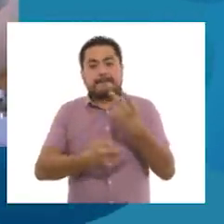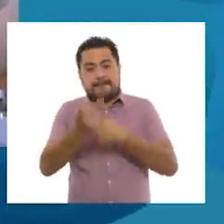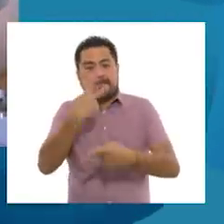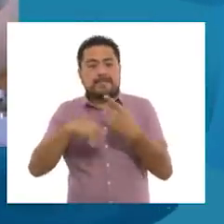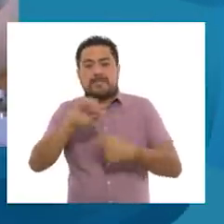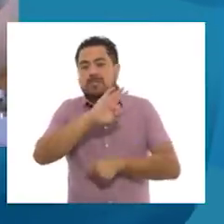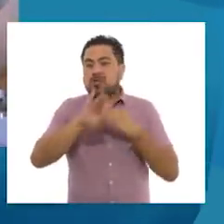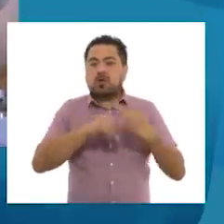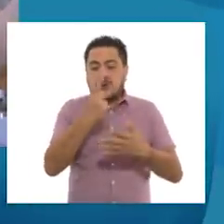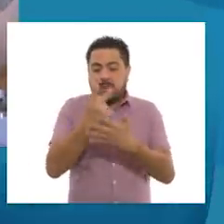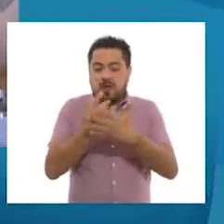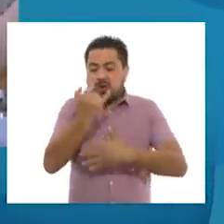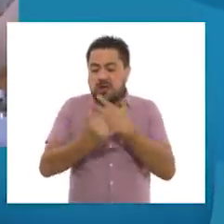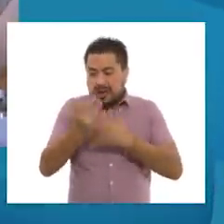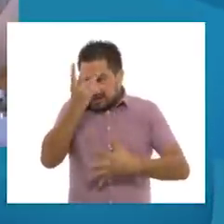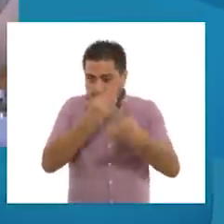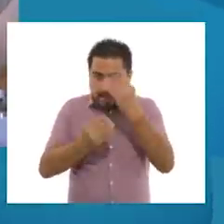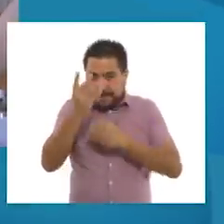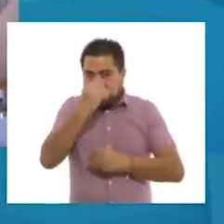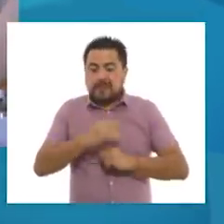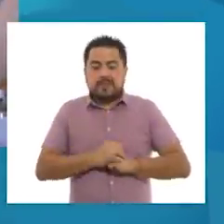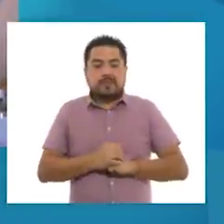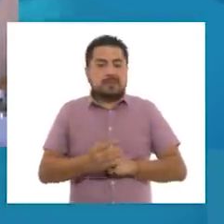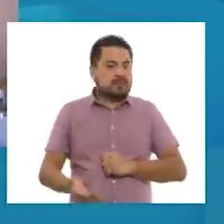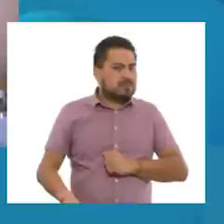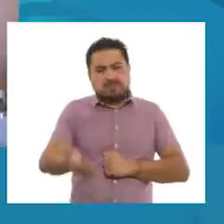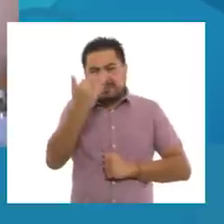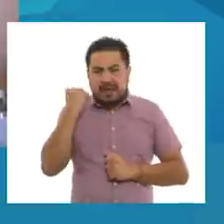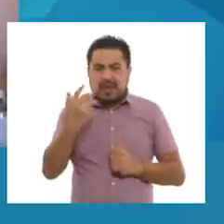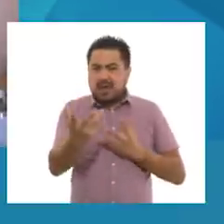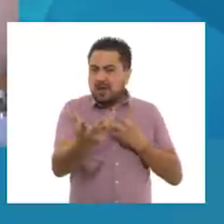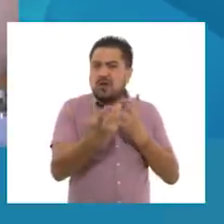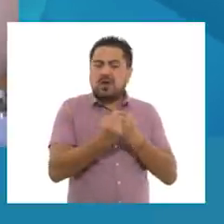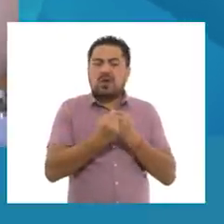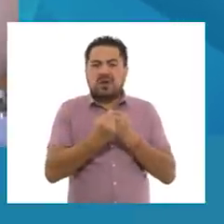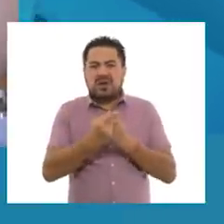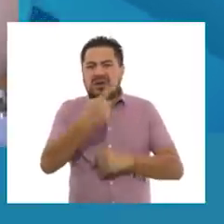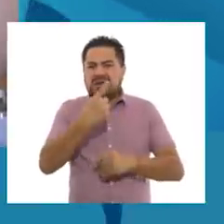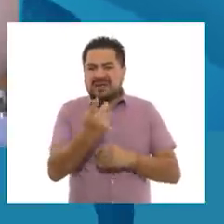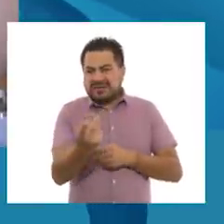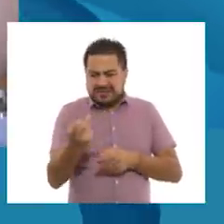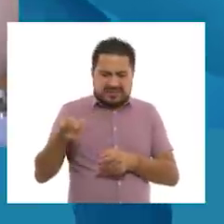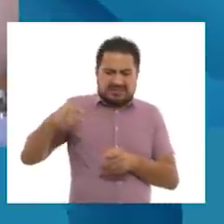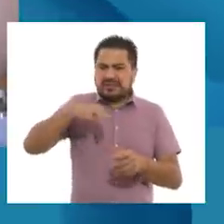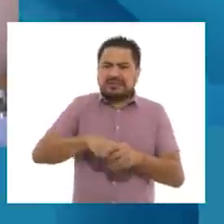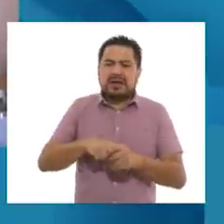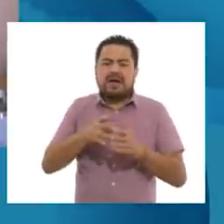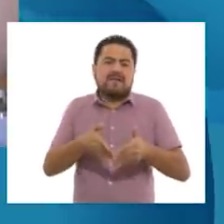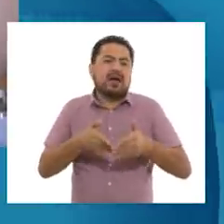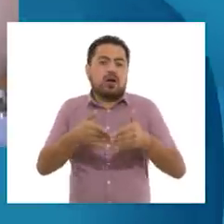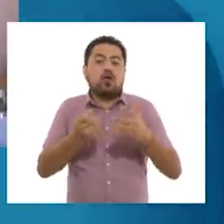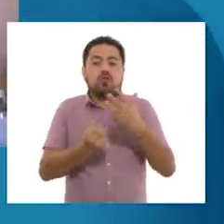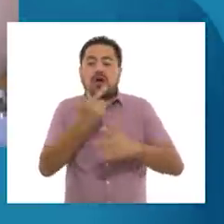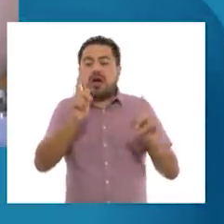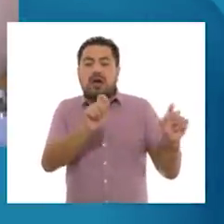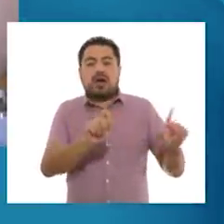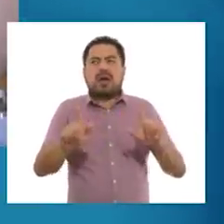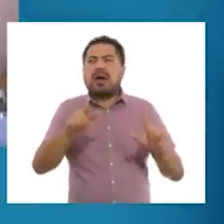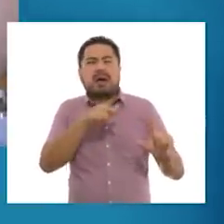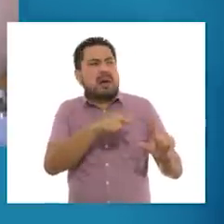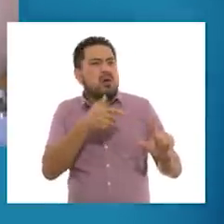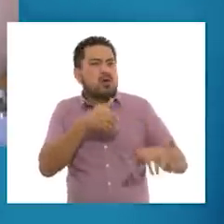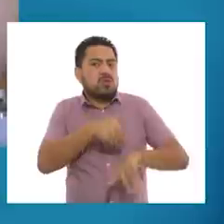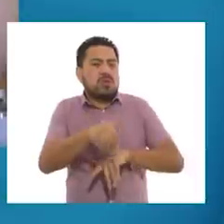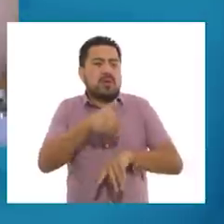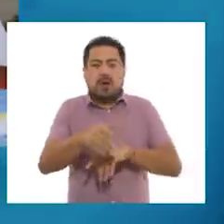a Proyectos de Aprendizaje. Vengan con nosotros, súbanse al barco, porque este es nuestro nuevo programa